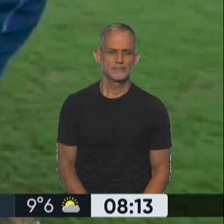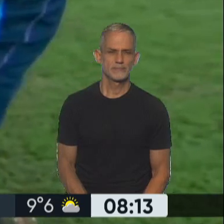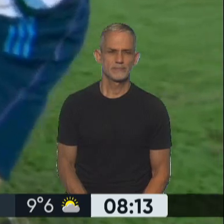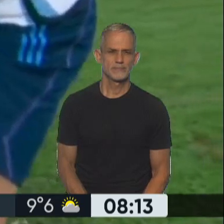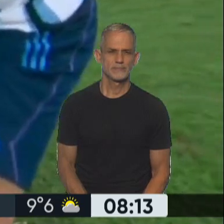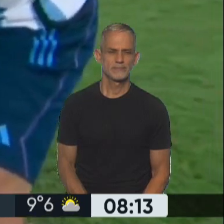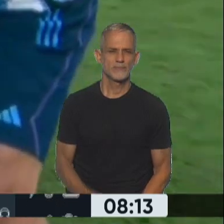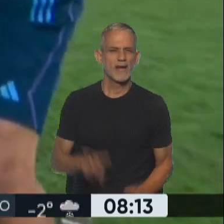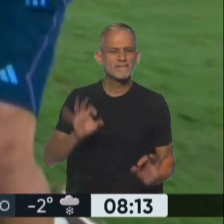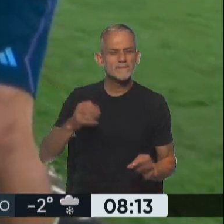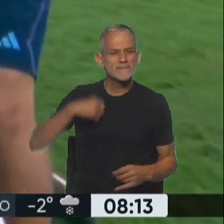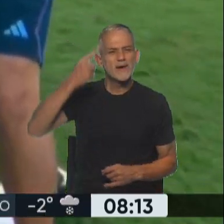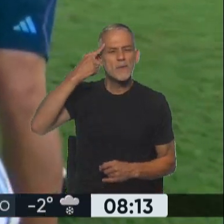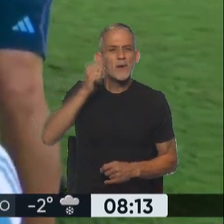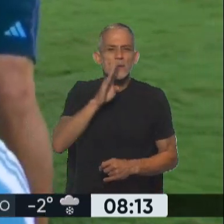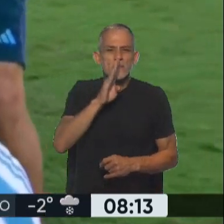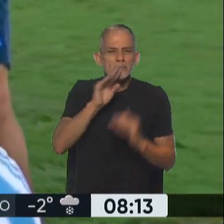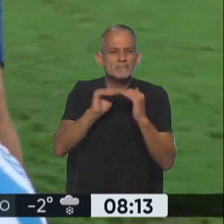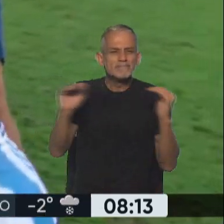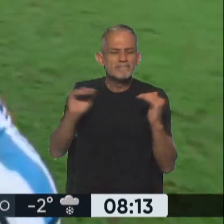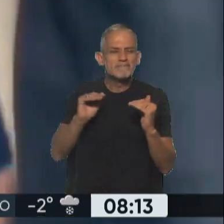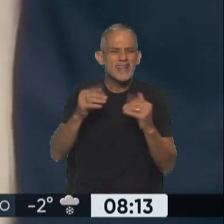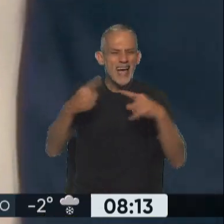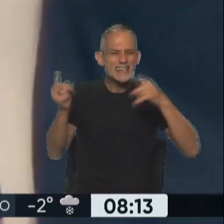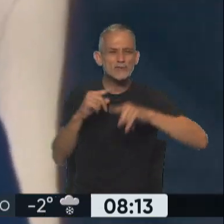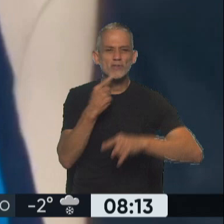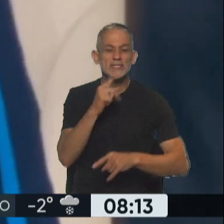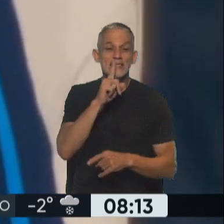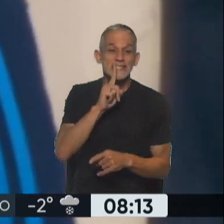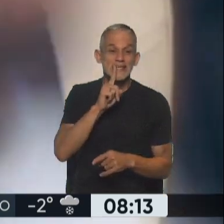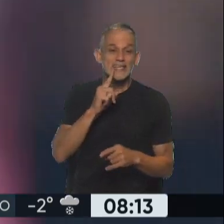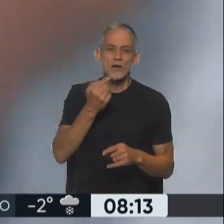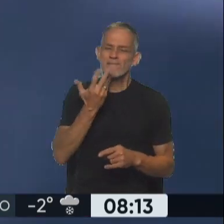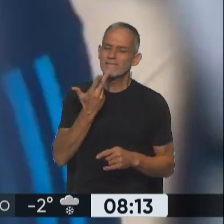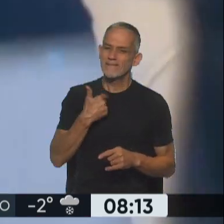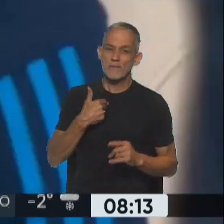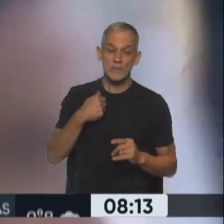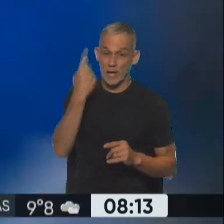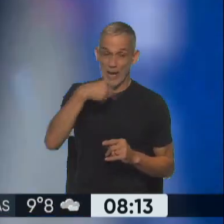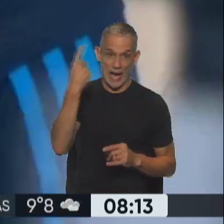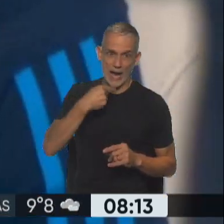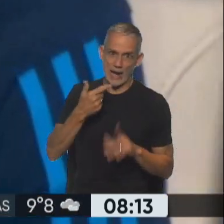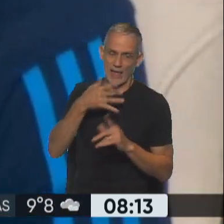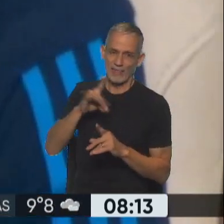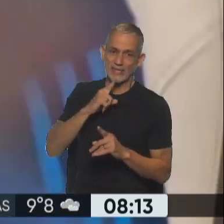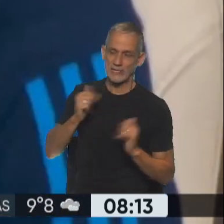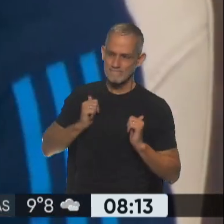sabes que me quedo con el silencio que prefiero callar y ese silencio de escalón y con esa cara aparte